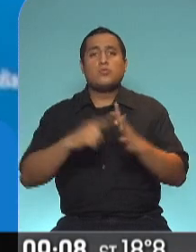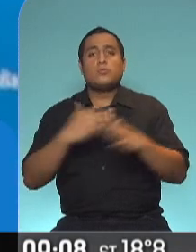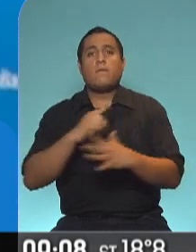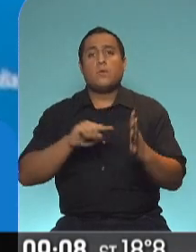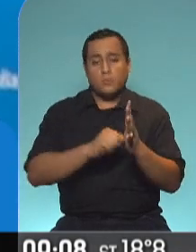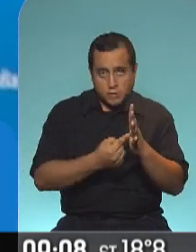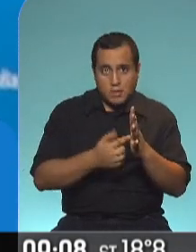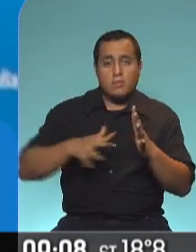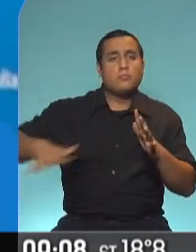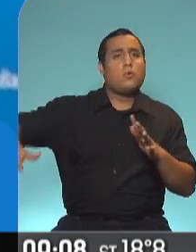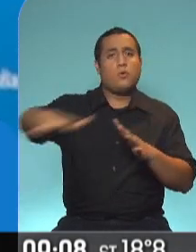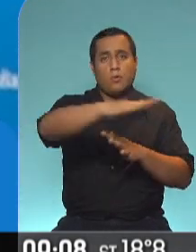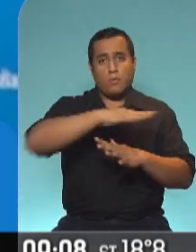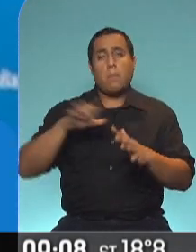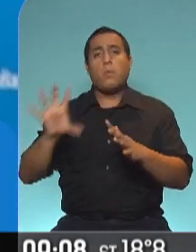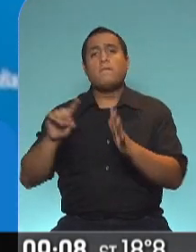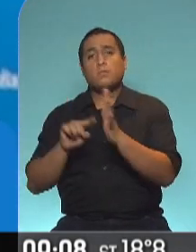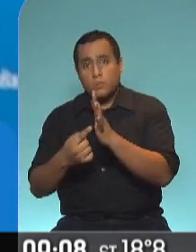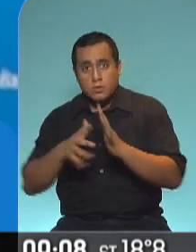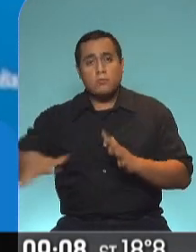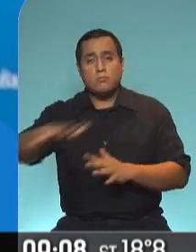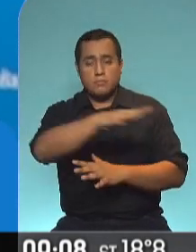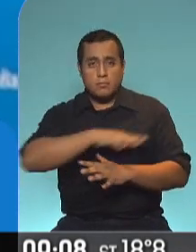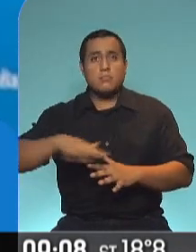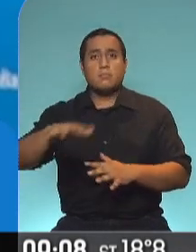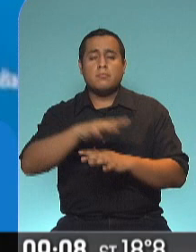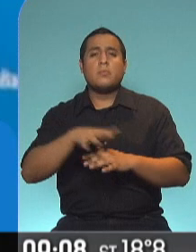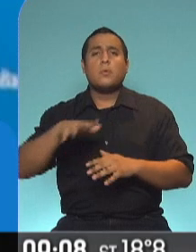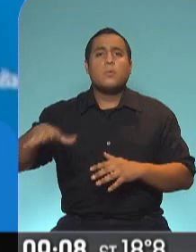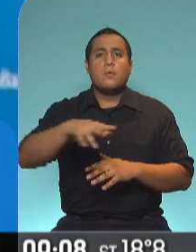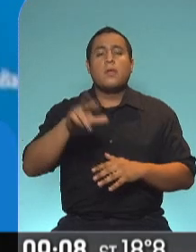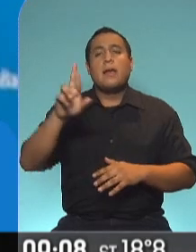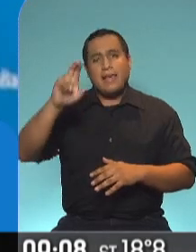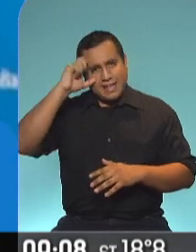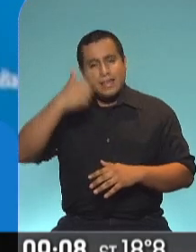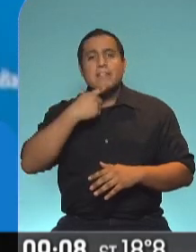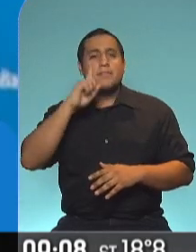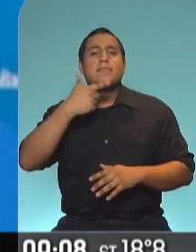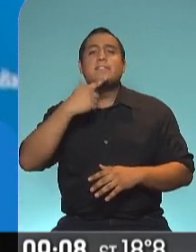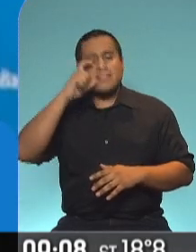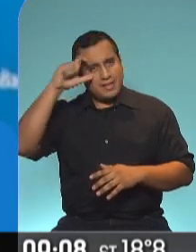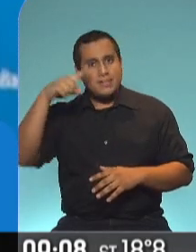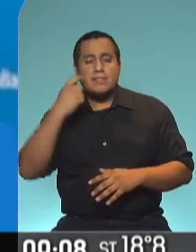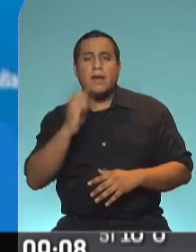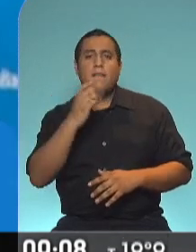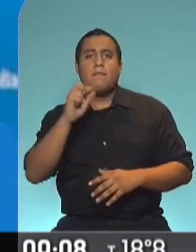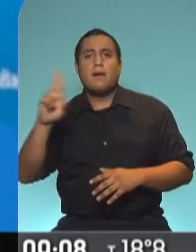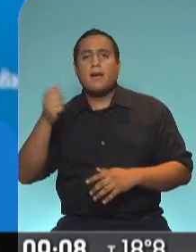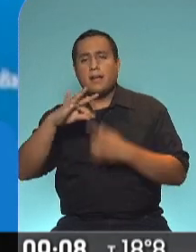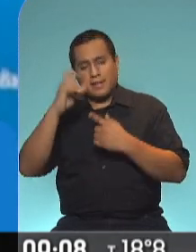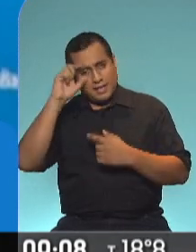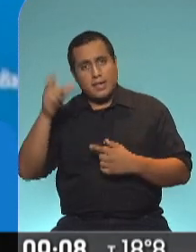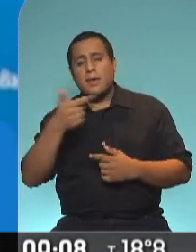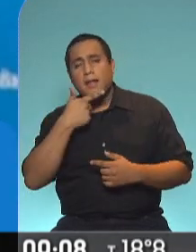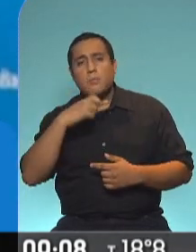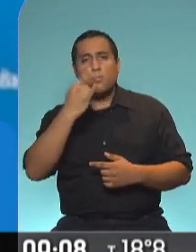metropolitana de la provincia de buenos aires- los departamentos de resistencia barranqueras fontana puerto vilelas en